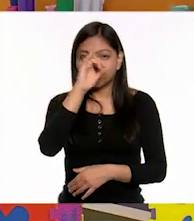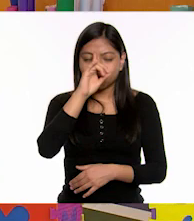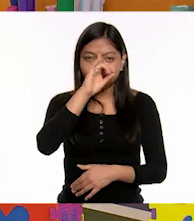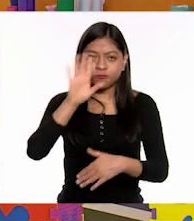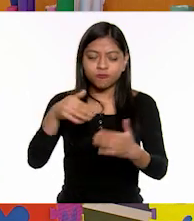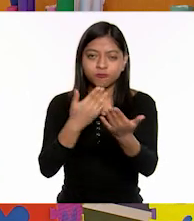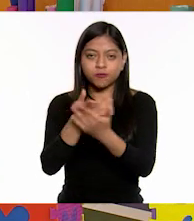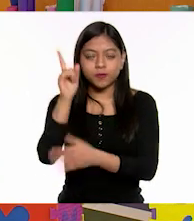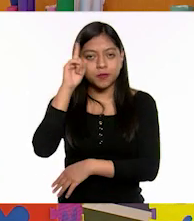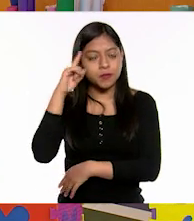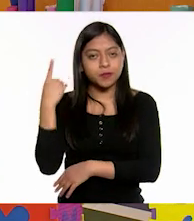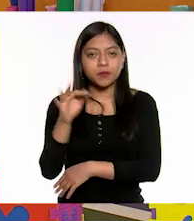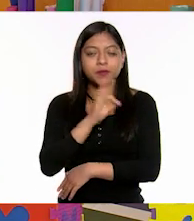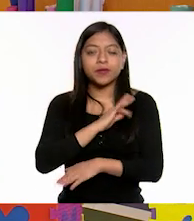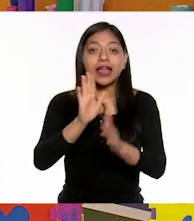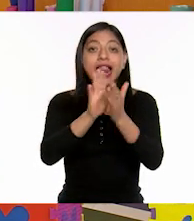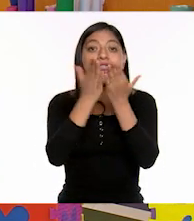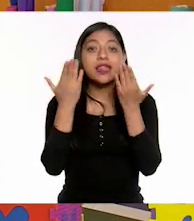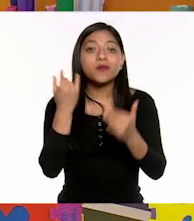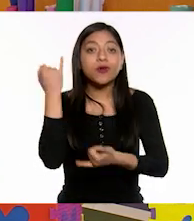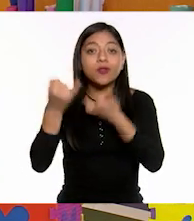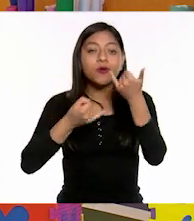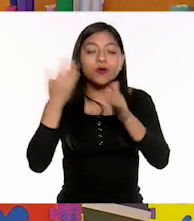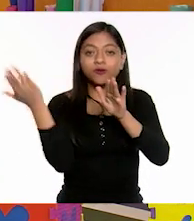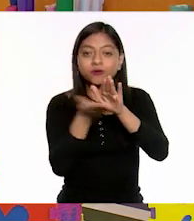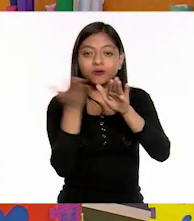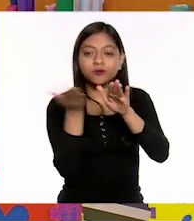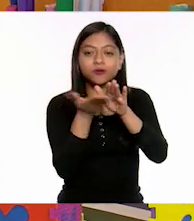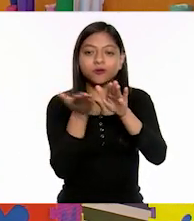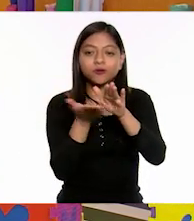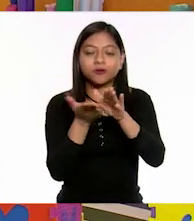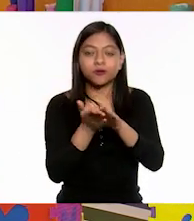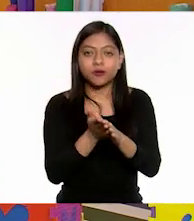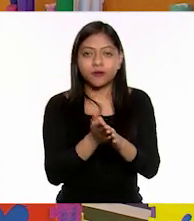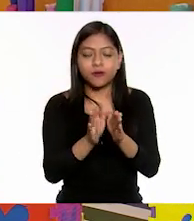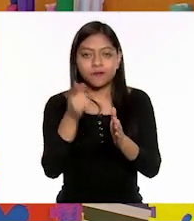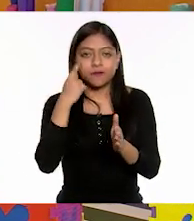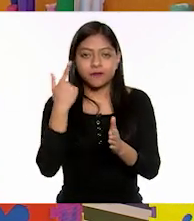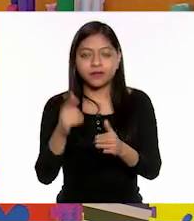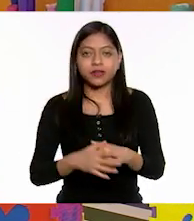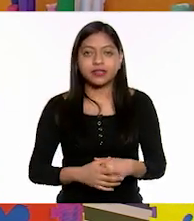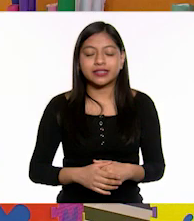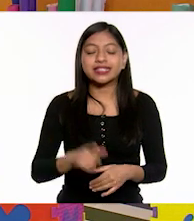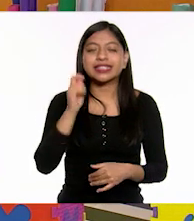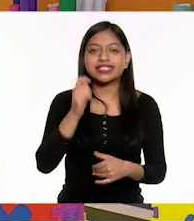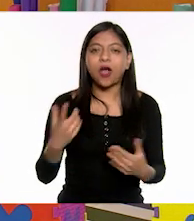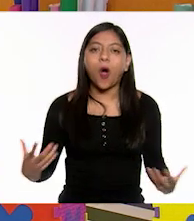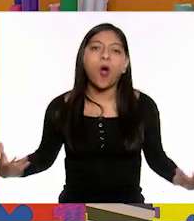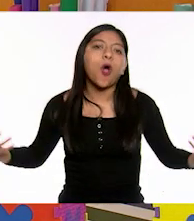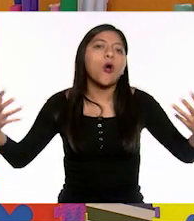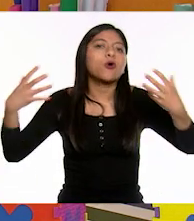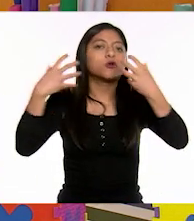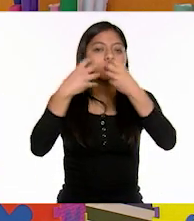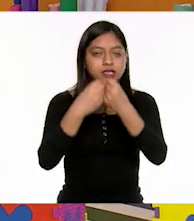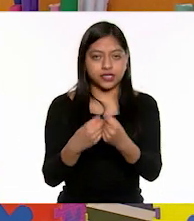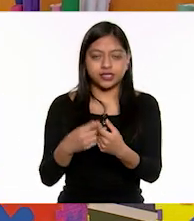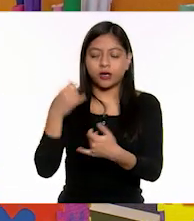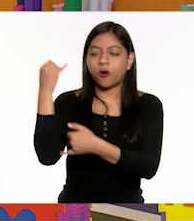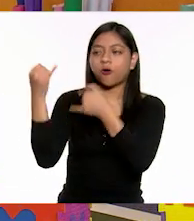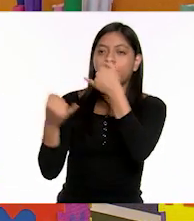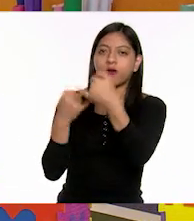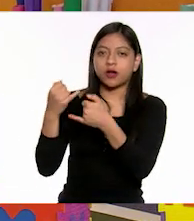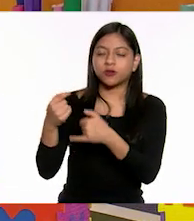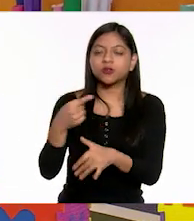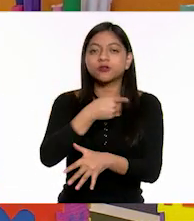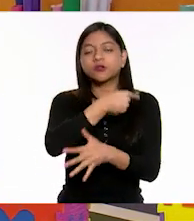hacer nuestra antología vamos a recordar al antología es igual la colección verdad su acto en este caso